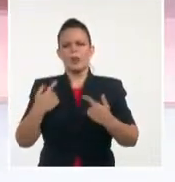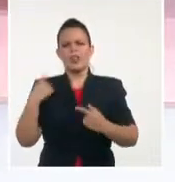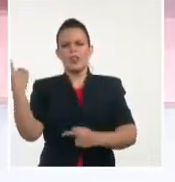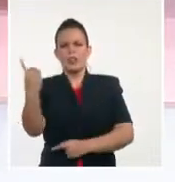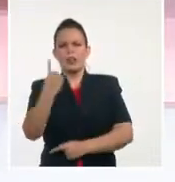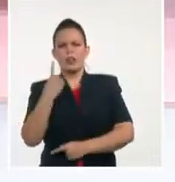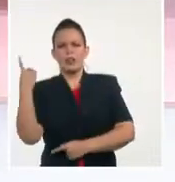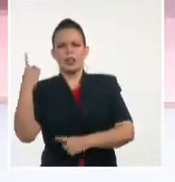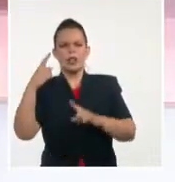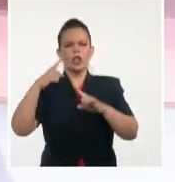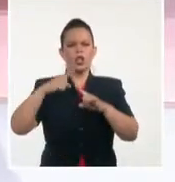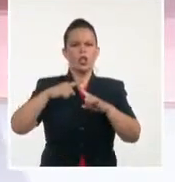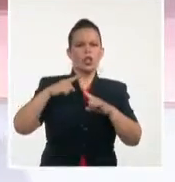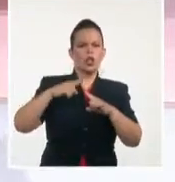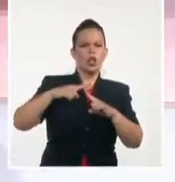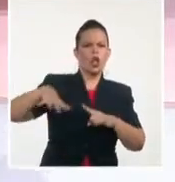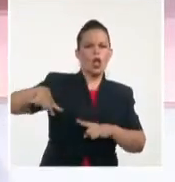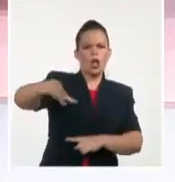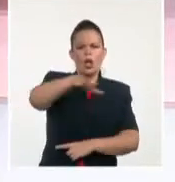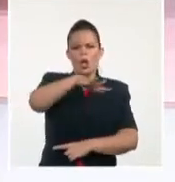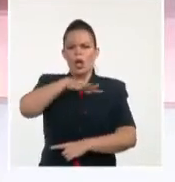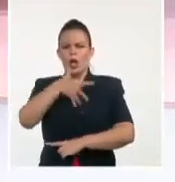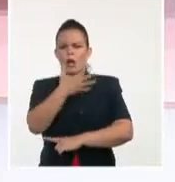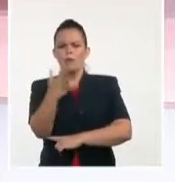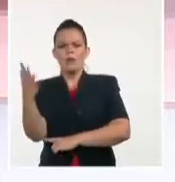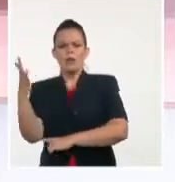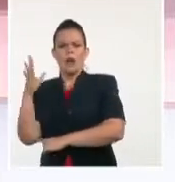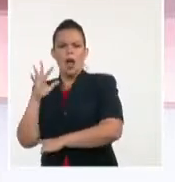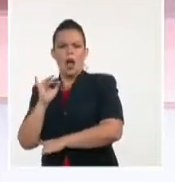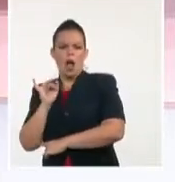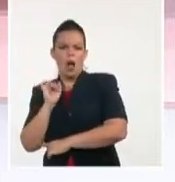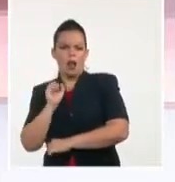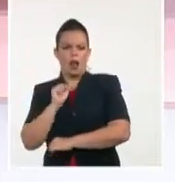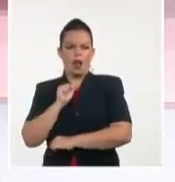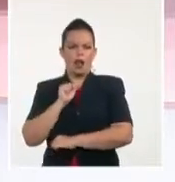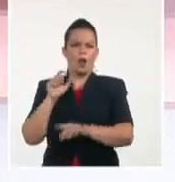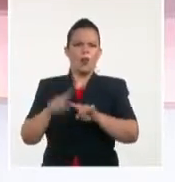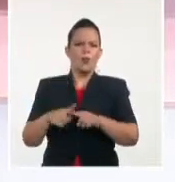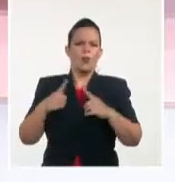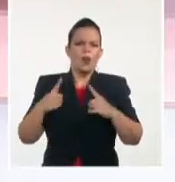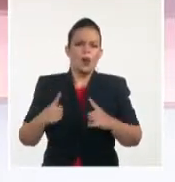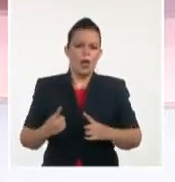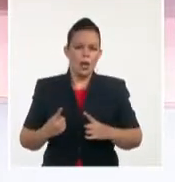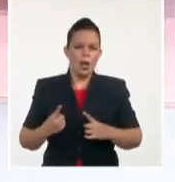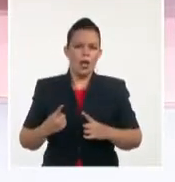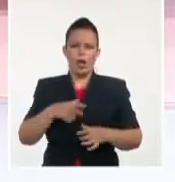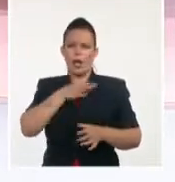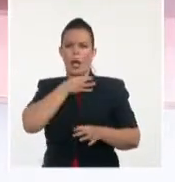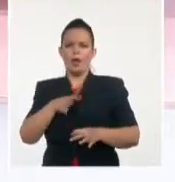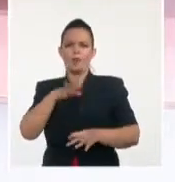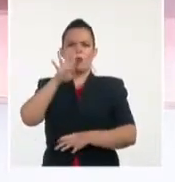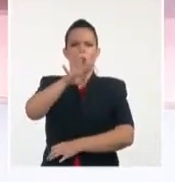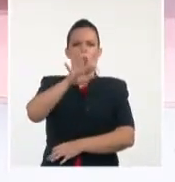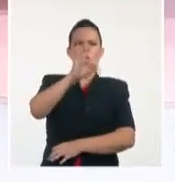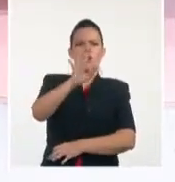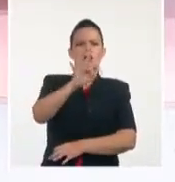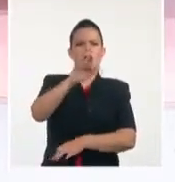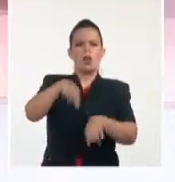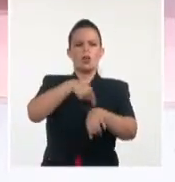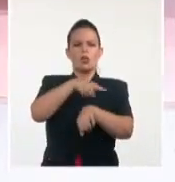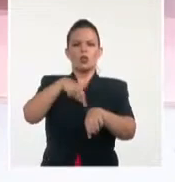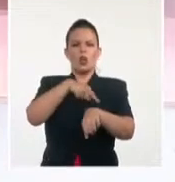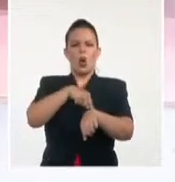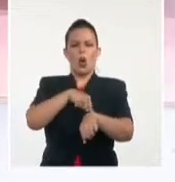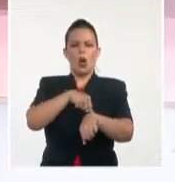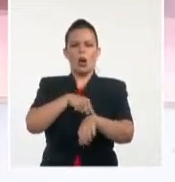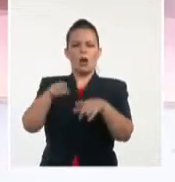sistema que estuviera 48 horas de tierra, que pudiera amenazarla, si se